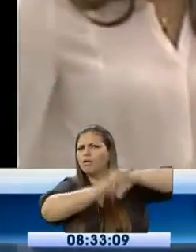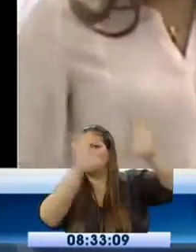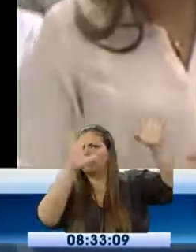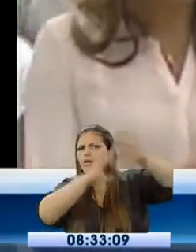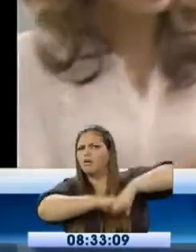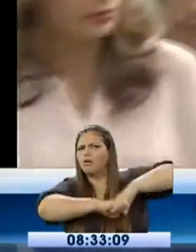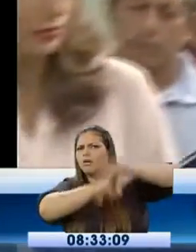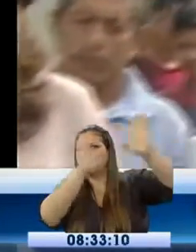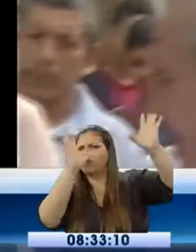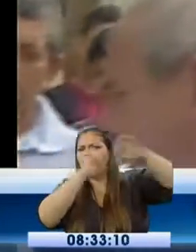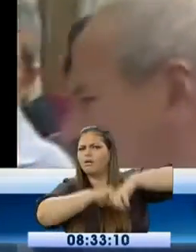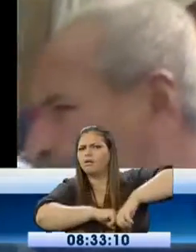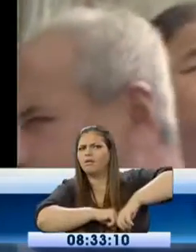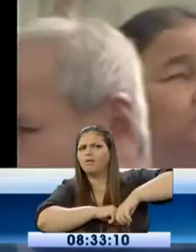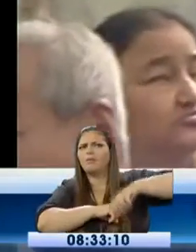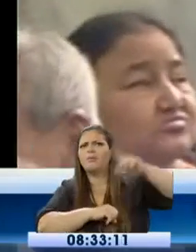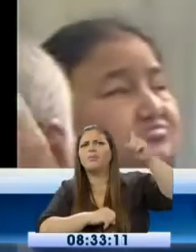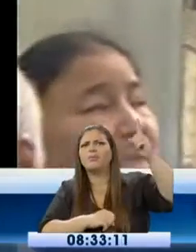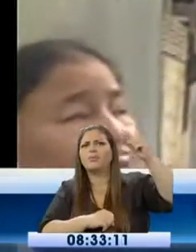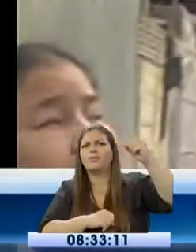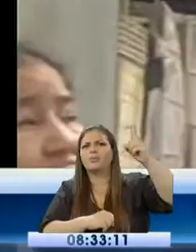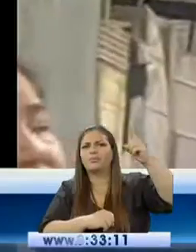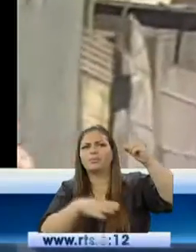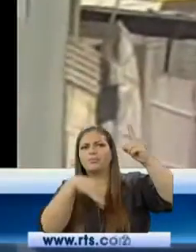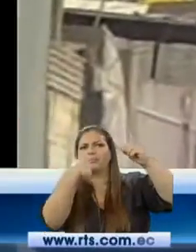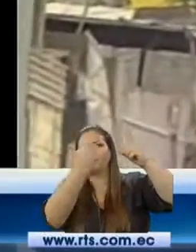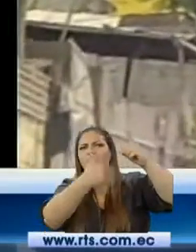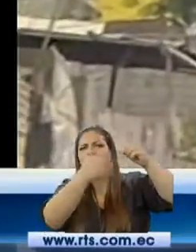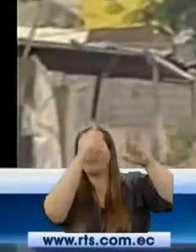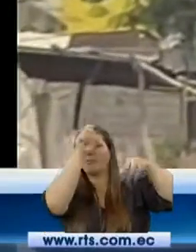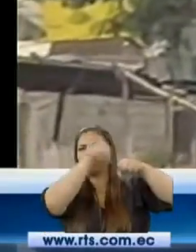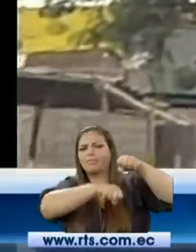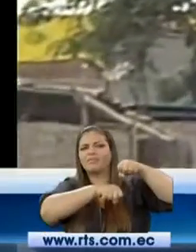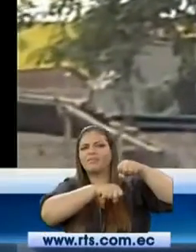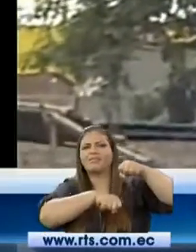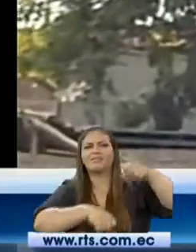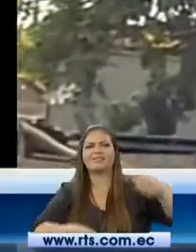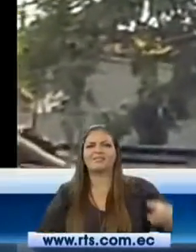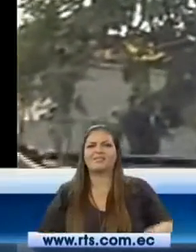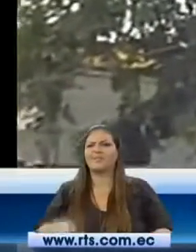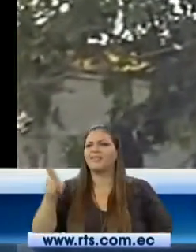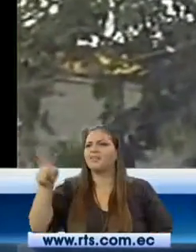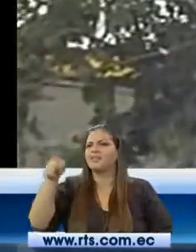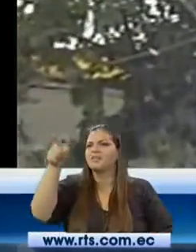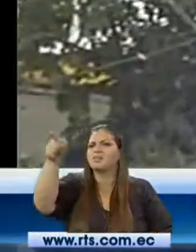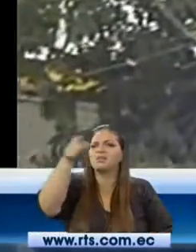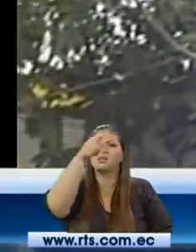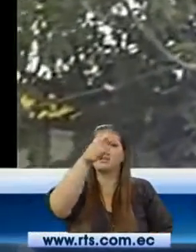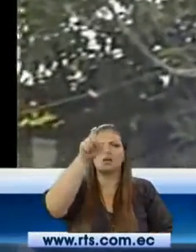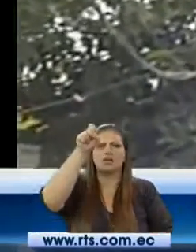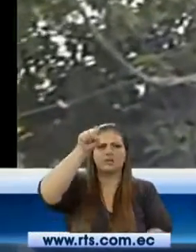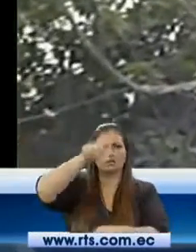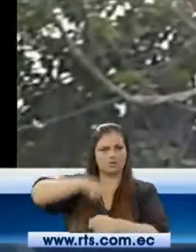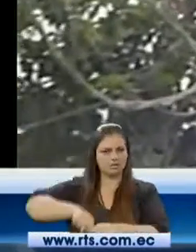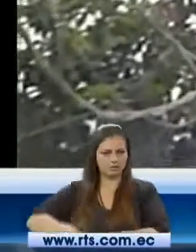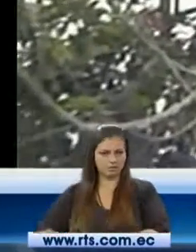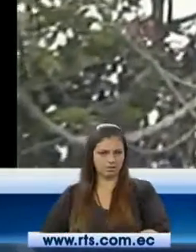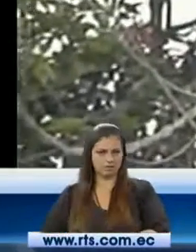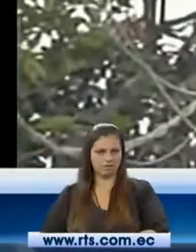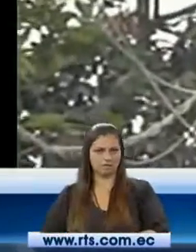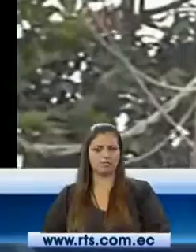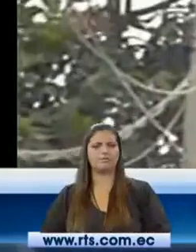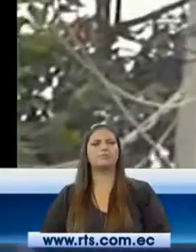Son algunas lámparas que se vive... La... Esto es oscuridad en la noche porque las lámparas ya cumplieron un ciclo y se han